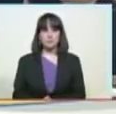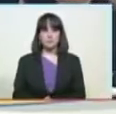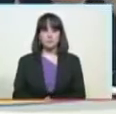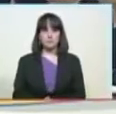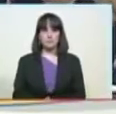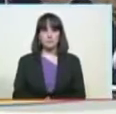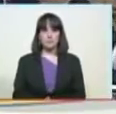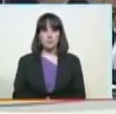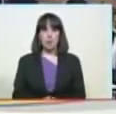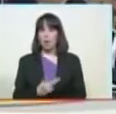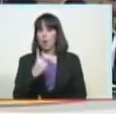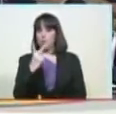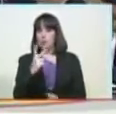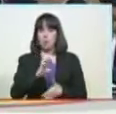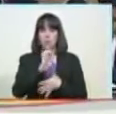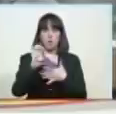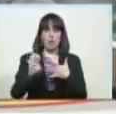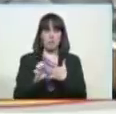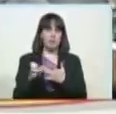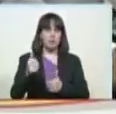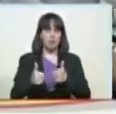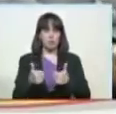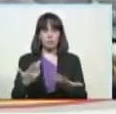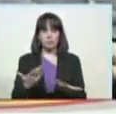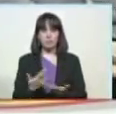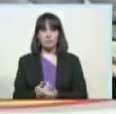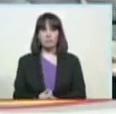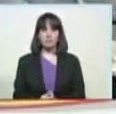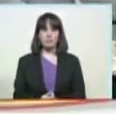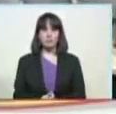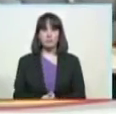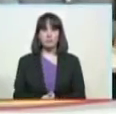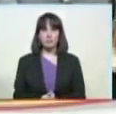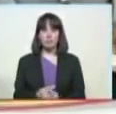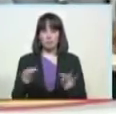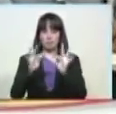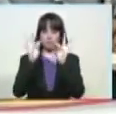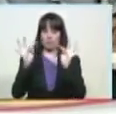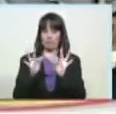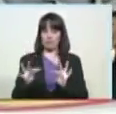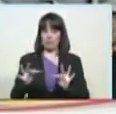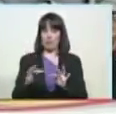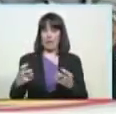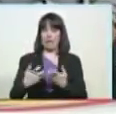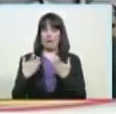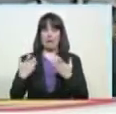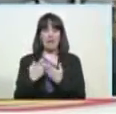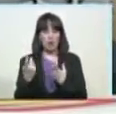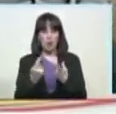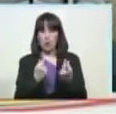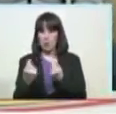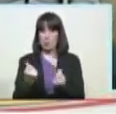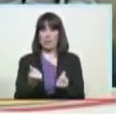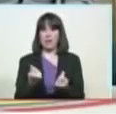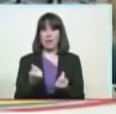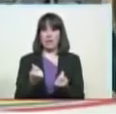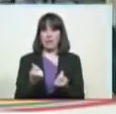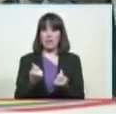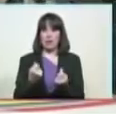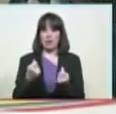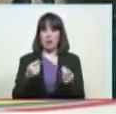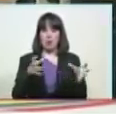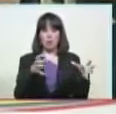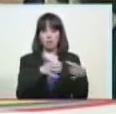sería un segundo elemento compañero el modelo de guerra económico que se ha instalado donde los